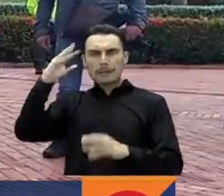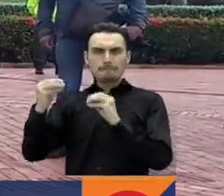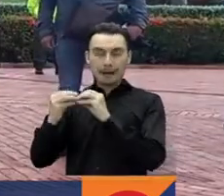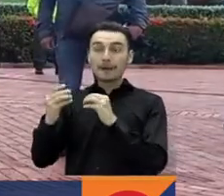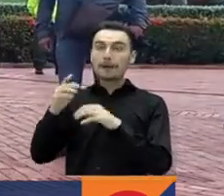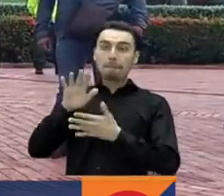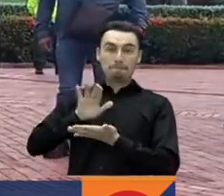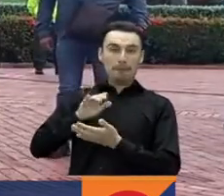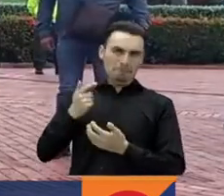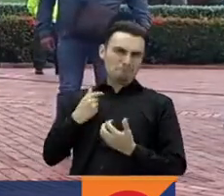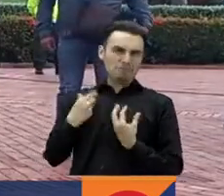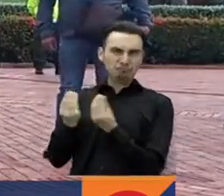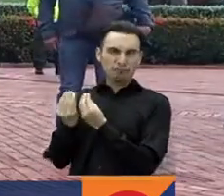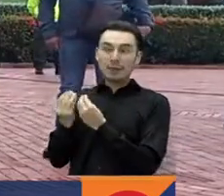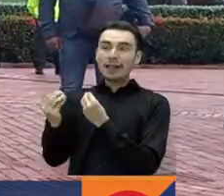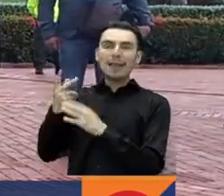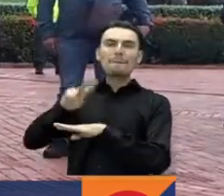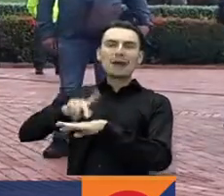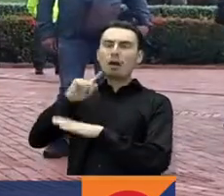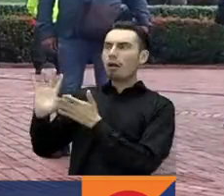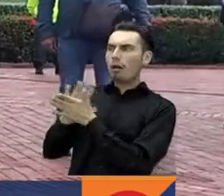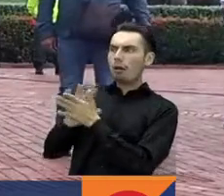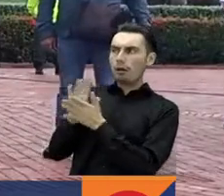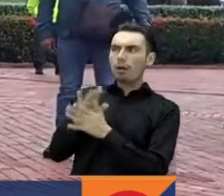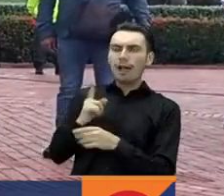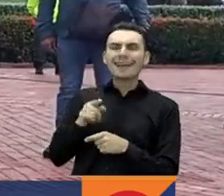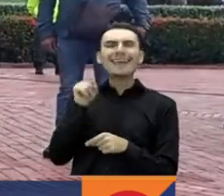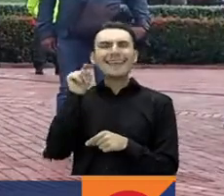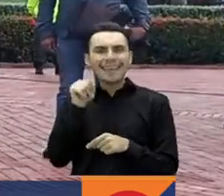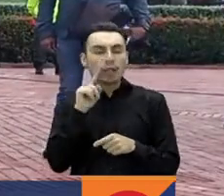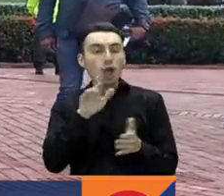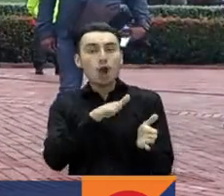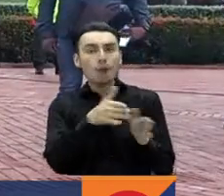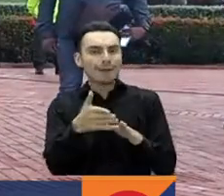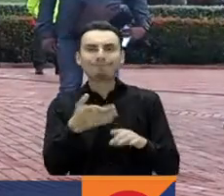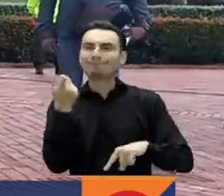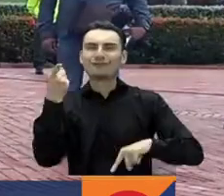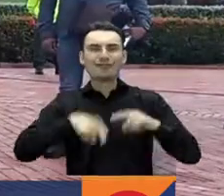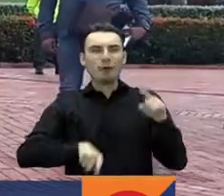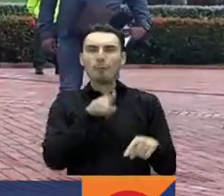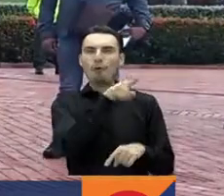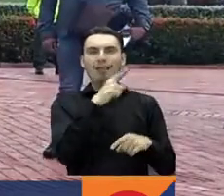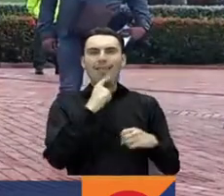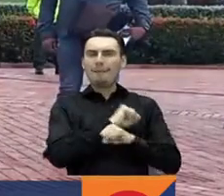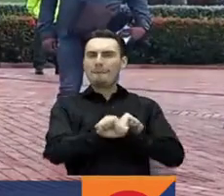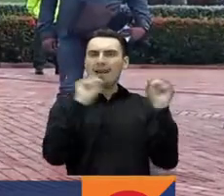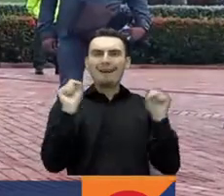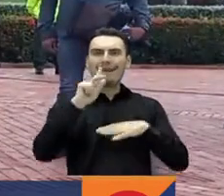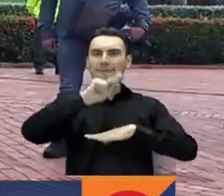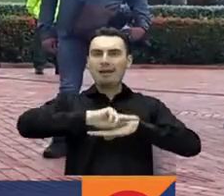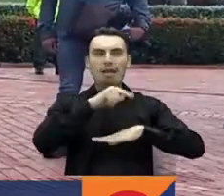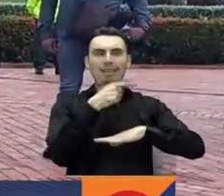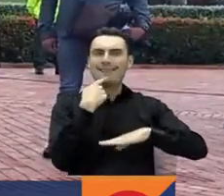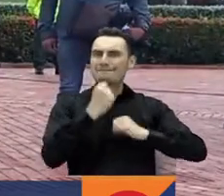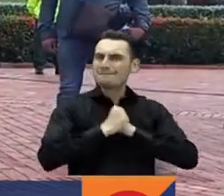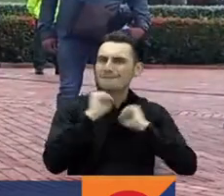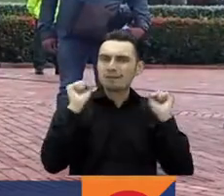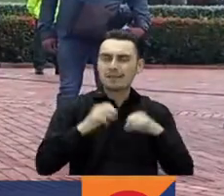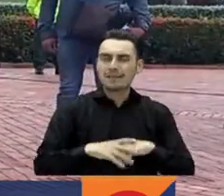paraguayos y ese homicidio no puede ser consumado en paraguay